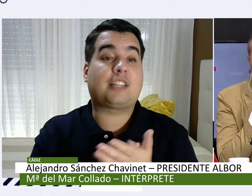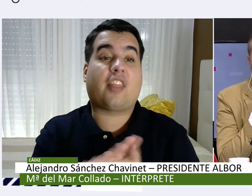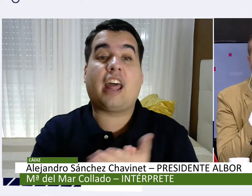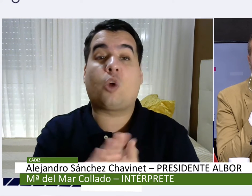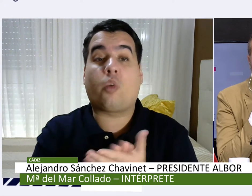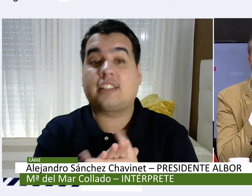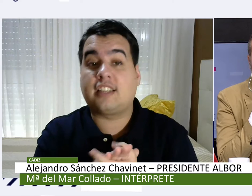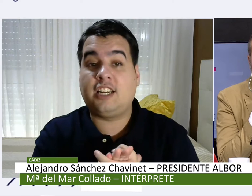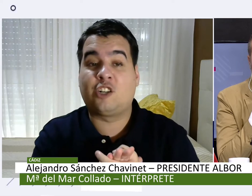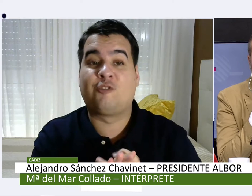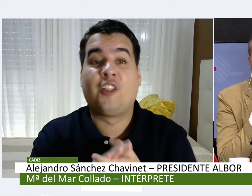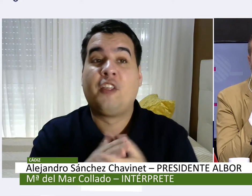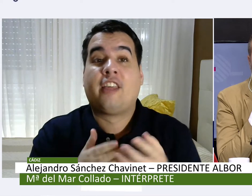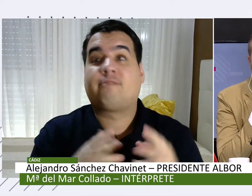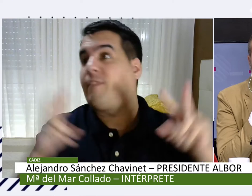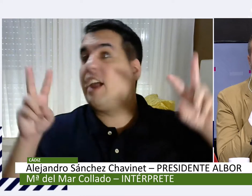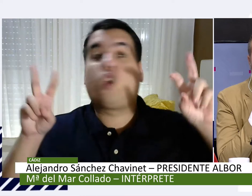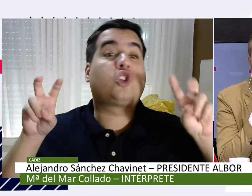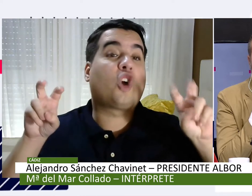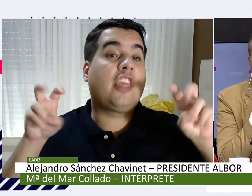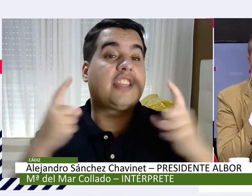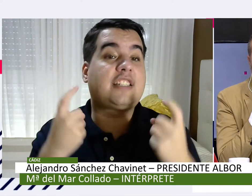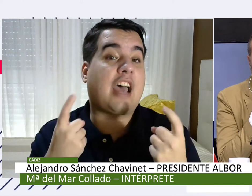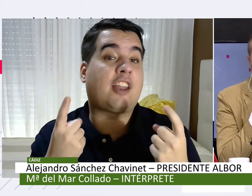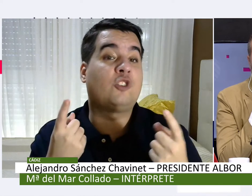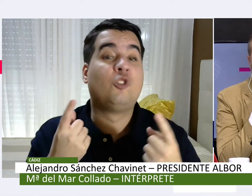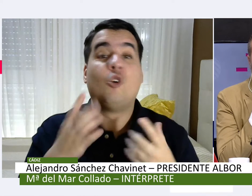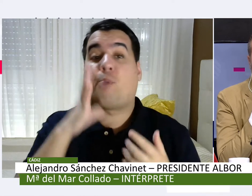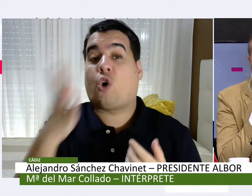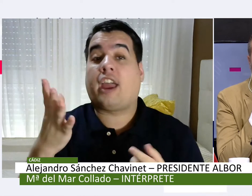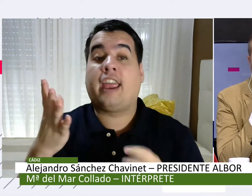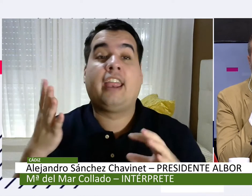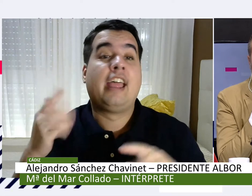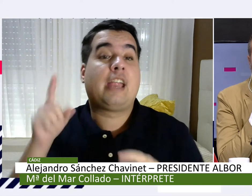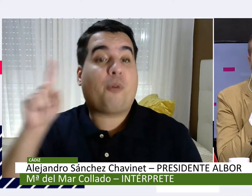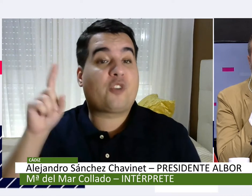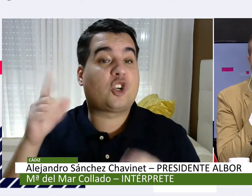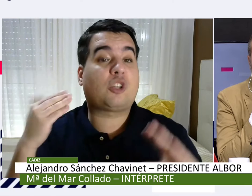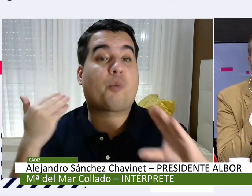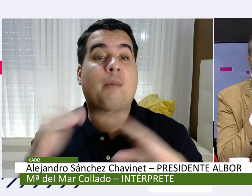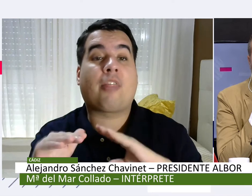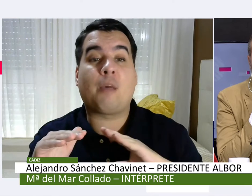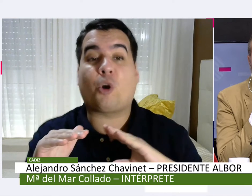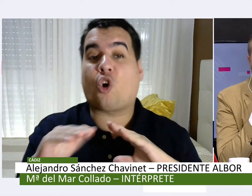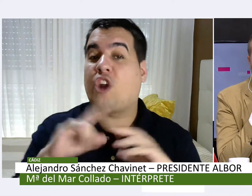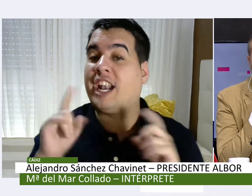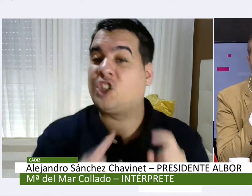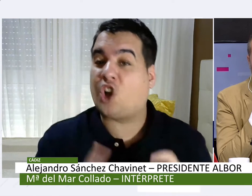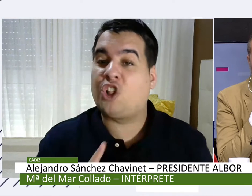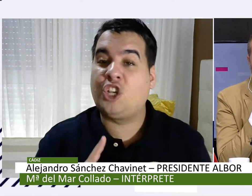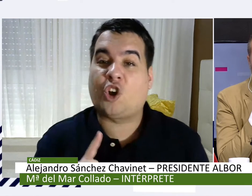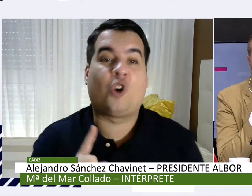grande para tener algo de sillo, no son necesarios, porque el profesor te puede mandar por